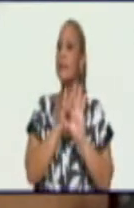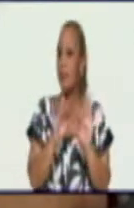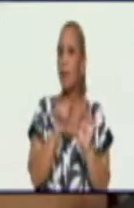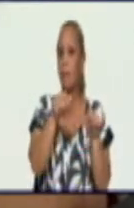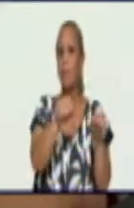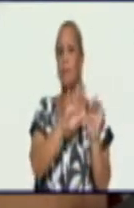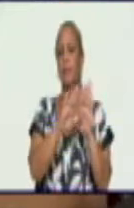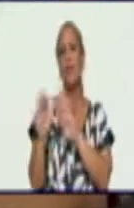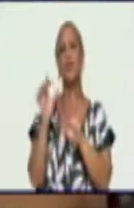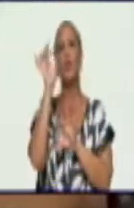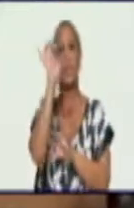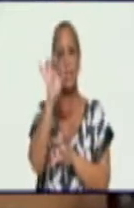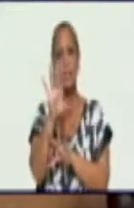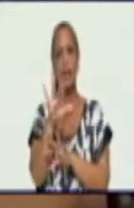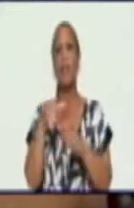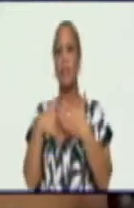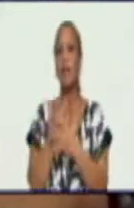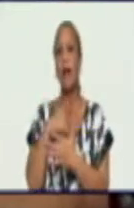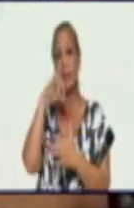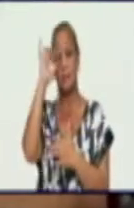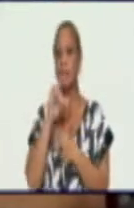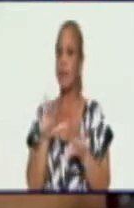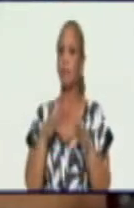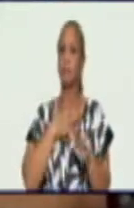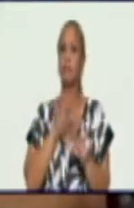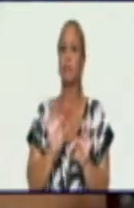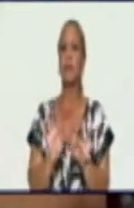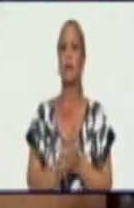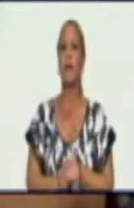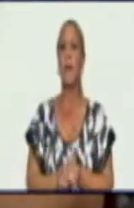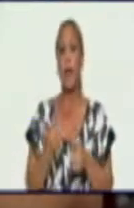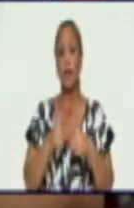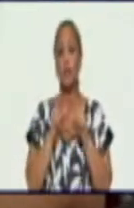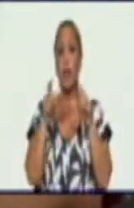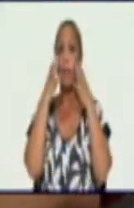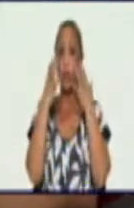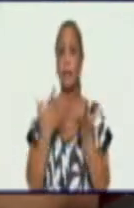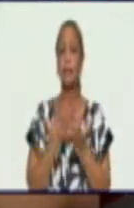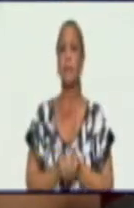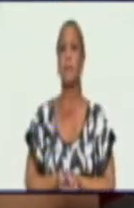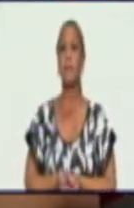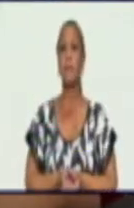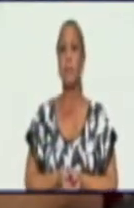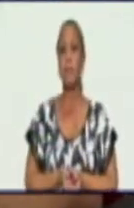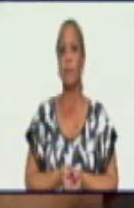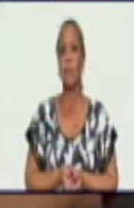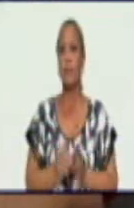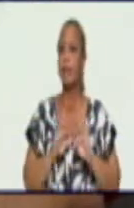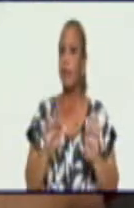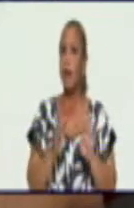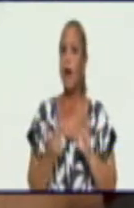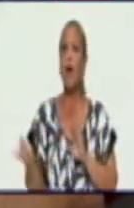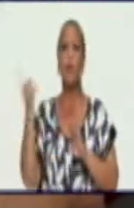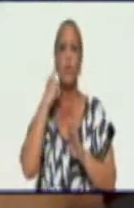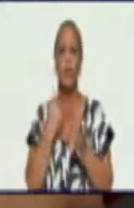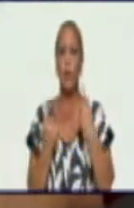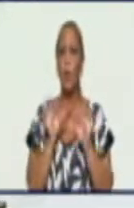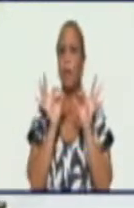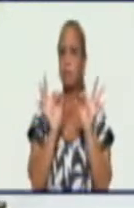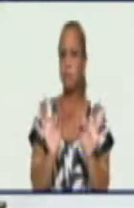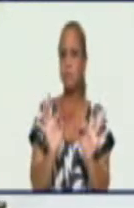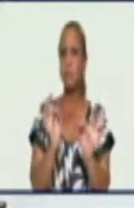días debemos rescatarla. Pero eso es importante. Ya yendo, Yonel, algunas especificidades, porque siempre